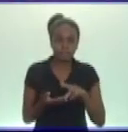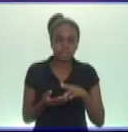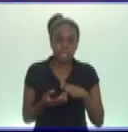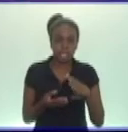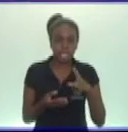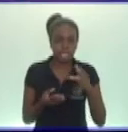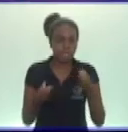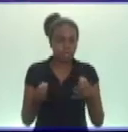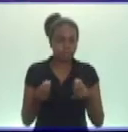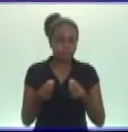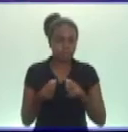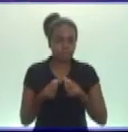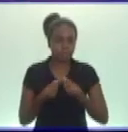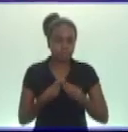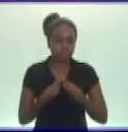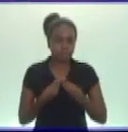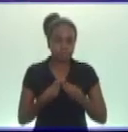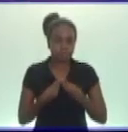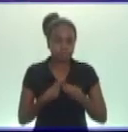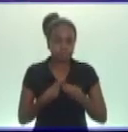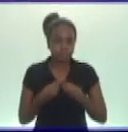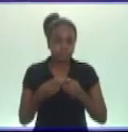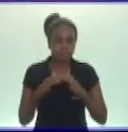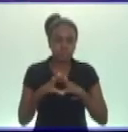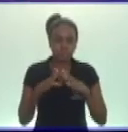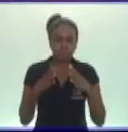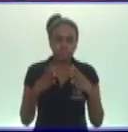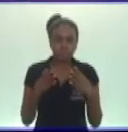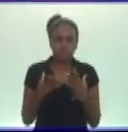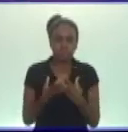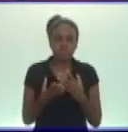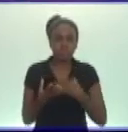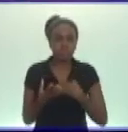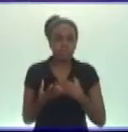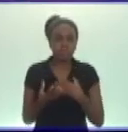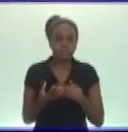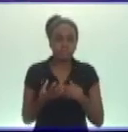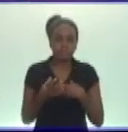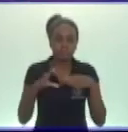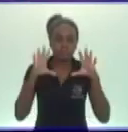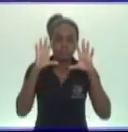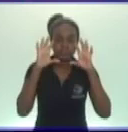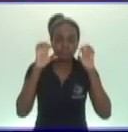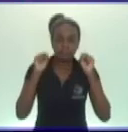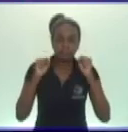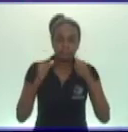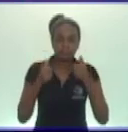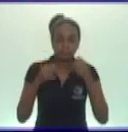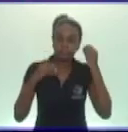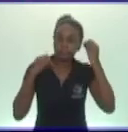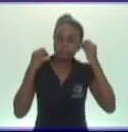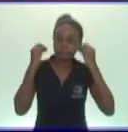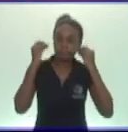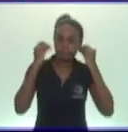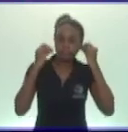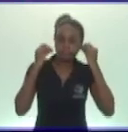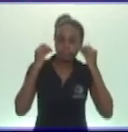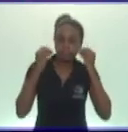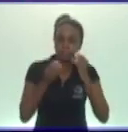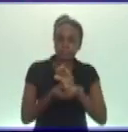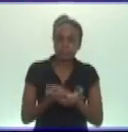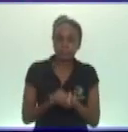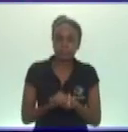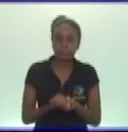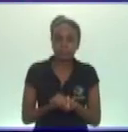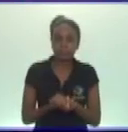Kafka en cuanto a la capacidad que podamos tener de reflexión y de análisis propiamente de su obra.